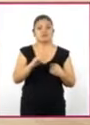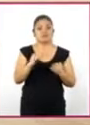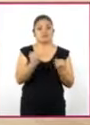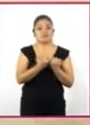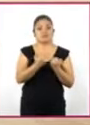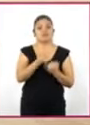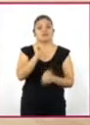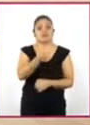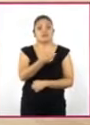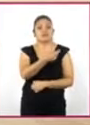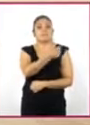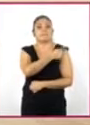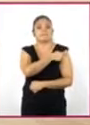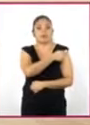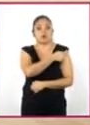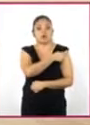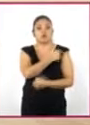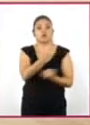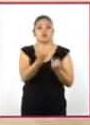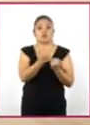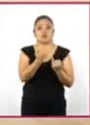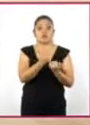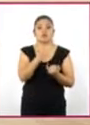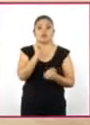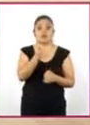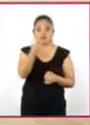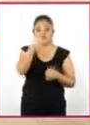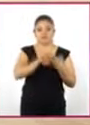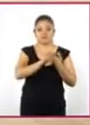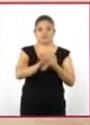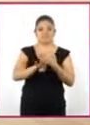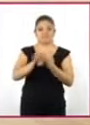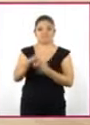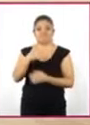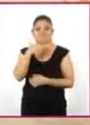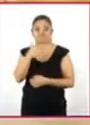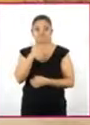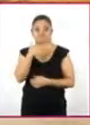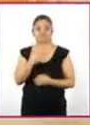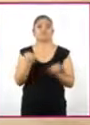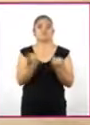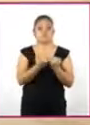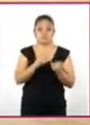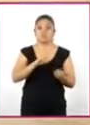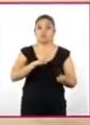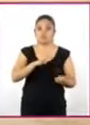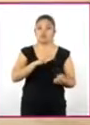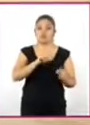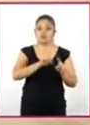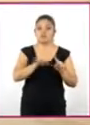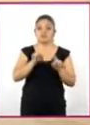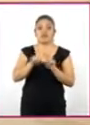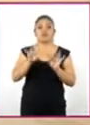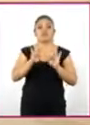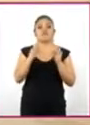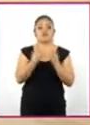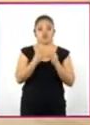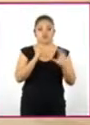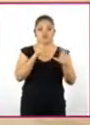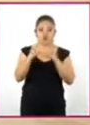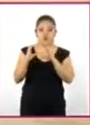nuevas formas de comunicación a partir de la teoría del electromagnetismo, como el telégrafo, el teléfono, la